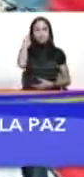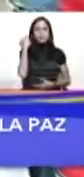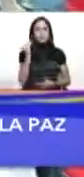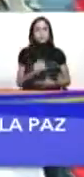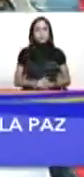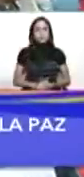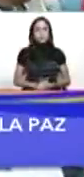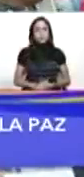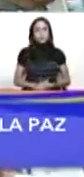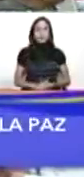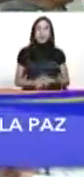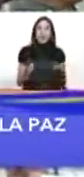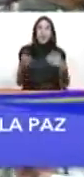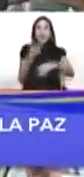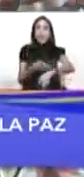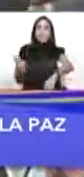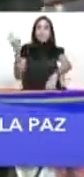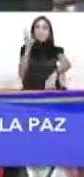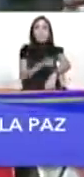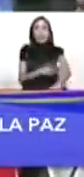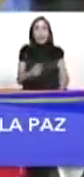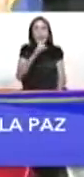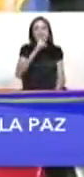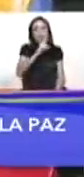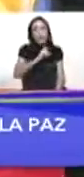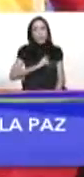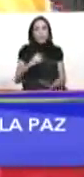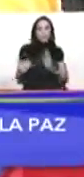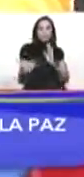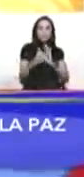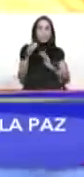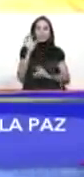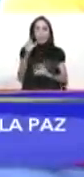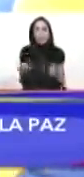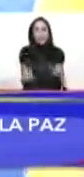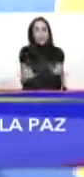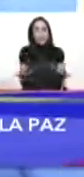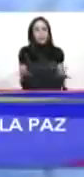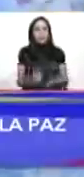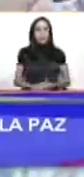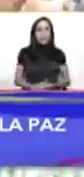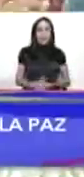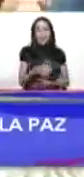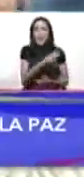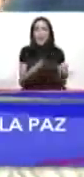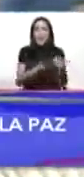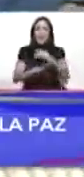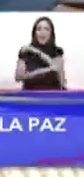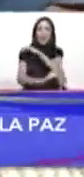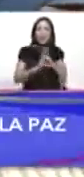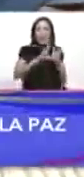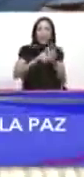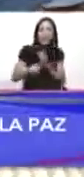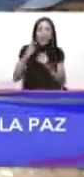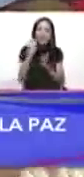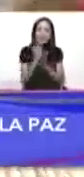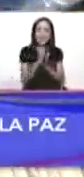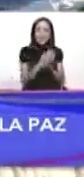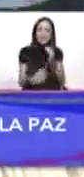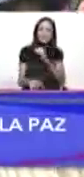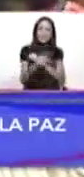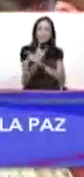Y son los peores enemigos que tiene la patria ahora. Bandidos, ladrones, que